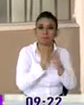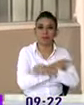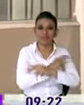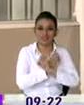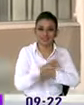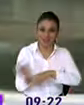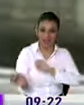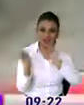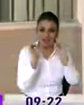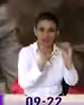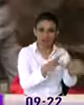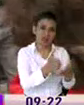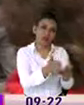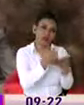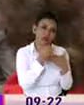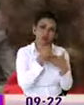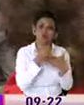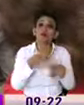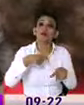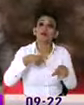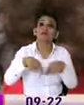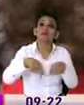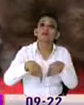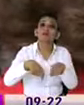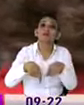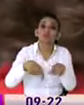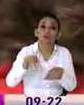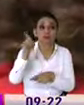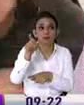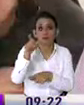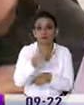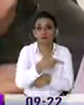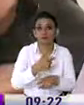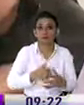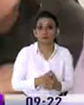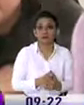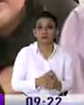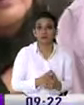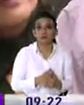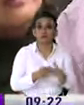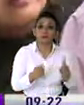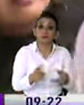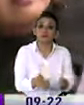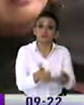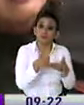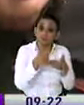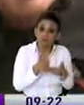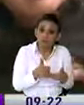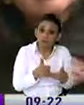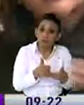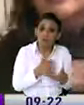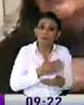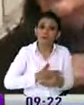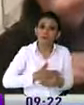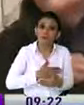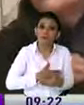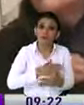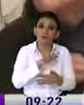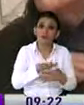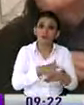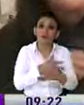remitidos, les dé las facilidades que estos pacientes necesitan. Pero que se nos ayude con los